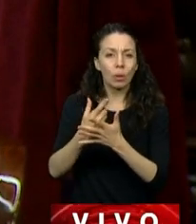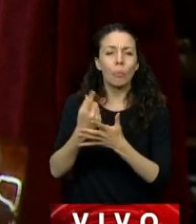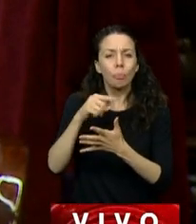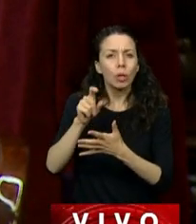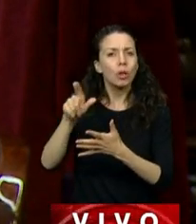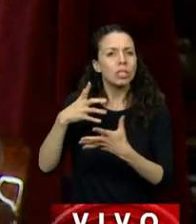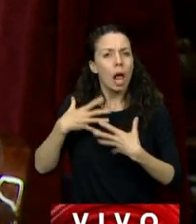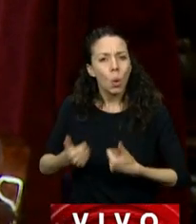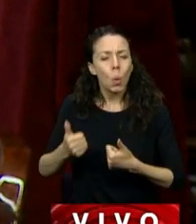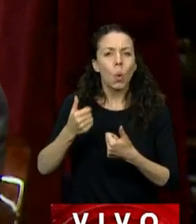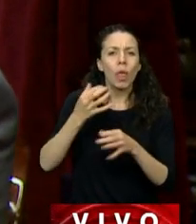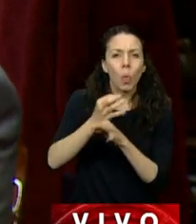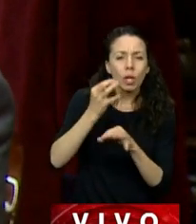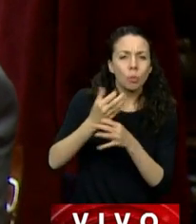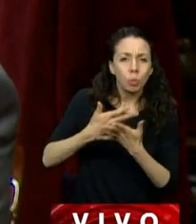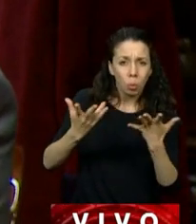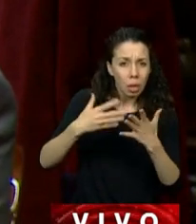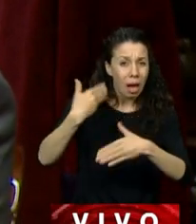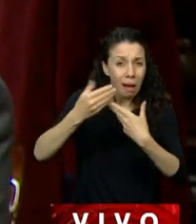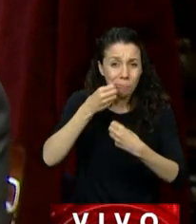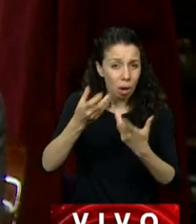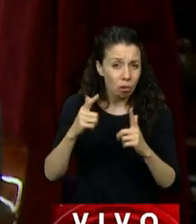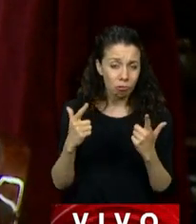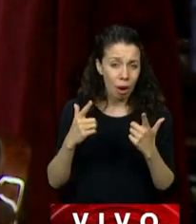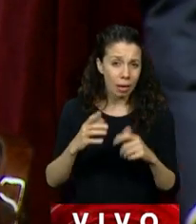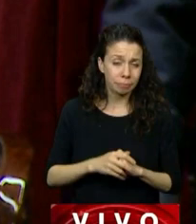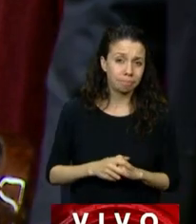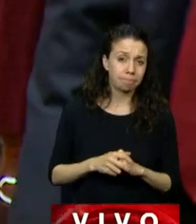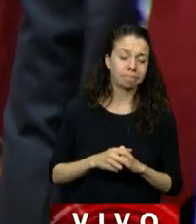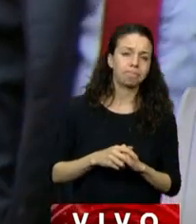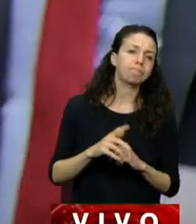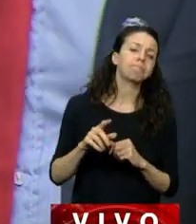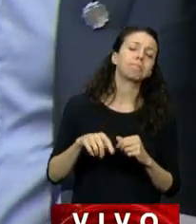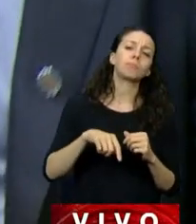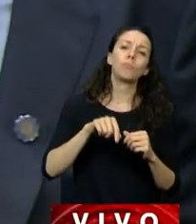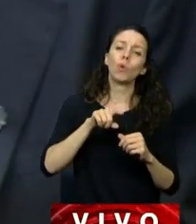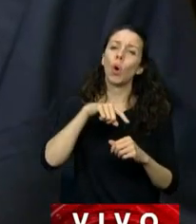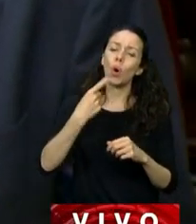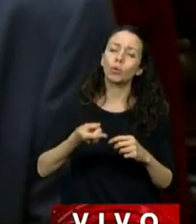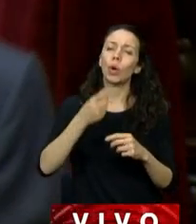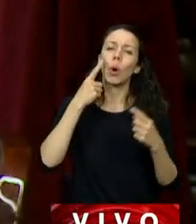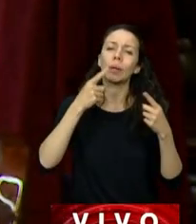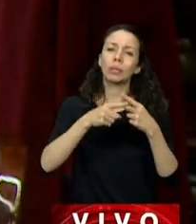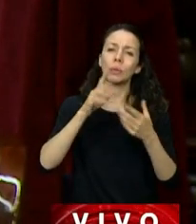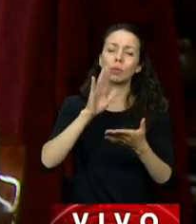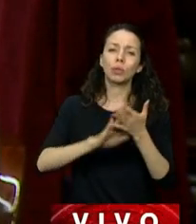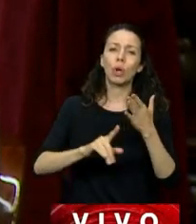pública. Respecto al otro objetivo, que es de sostener el superávit